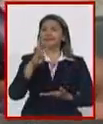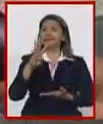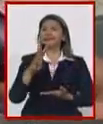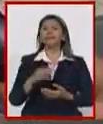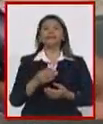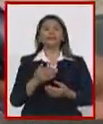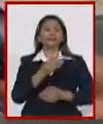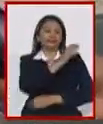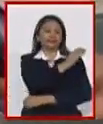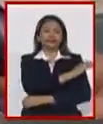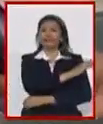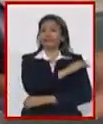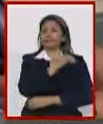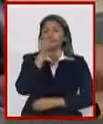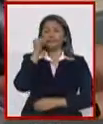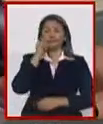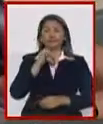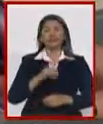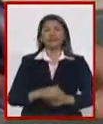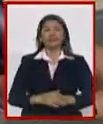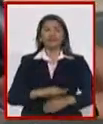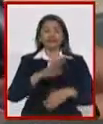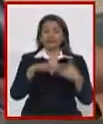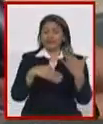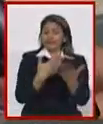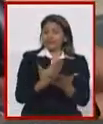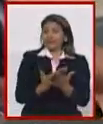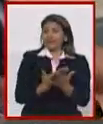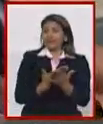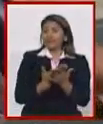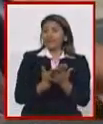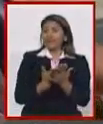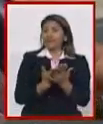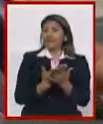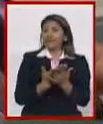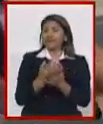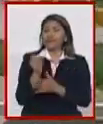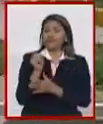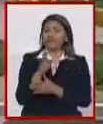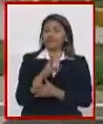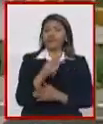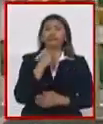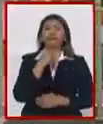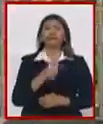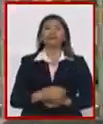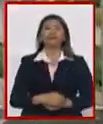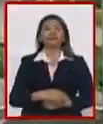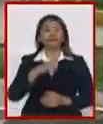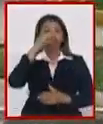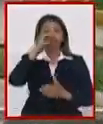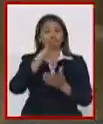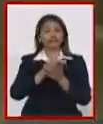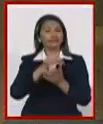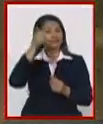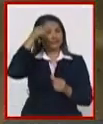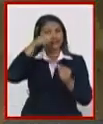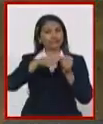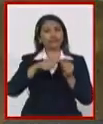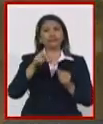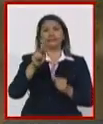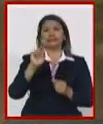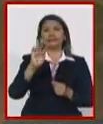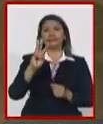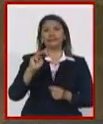horas dentro de la clínica. Y todas las cosas malas nos la dijeron en la maternidad, ¿no? El desconsolado esposo recuerda que a